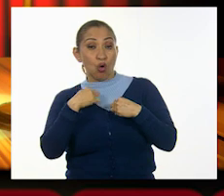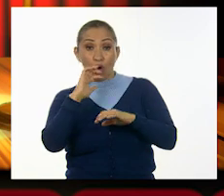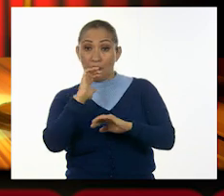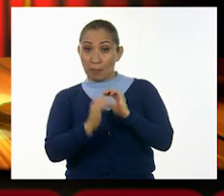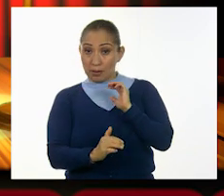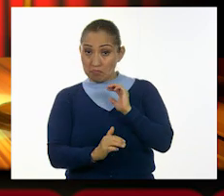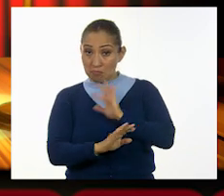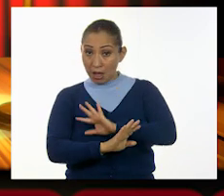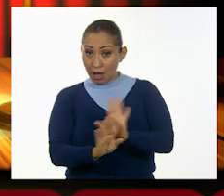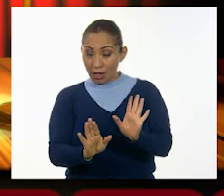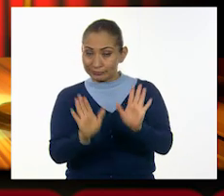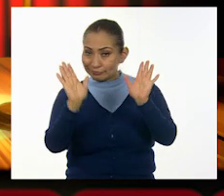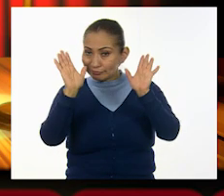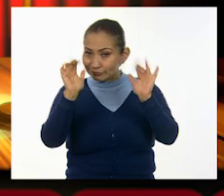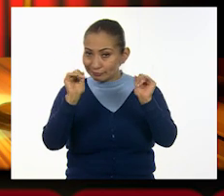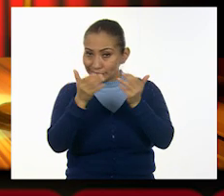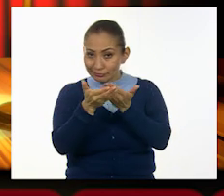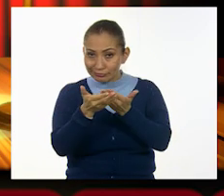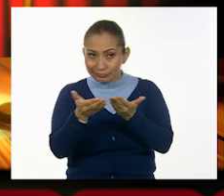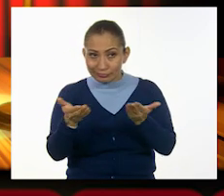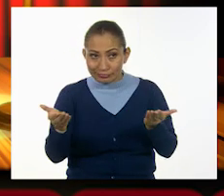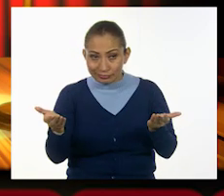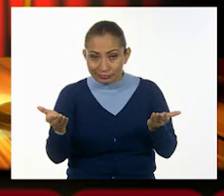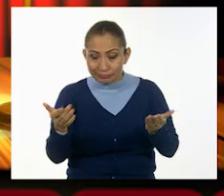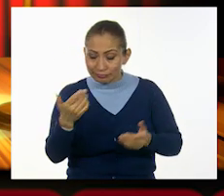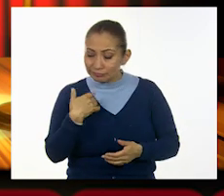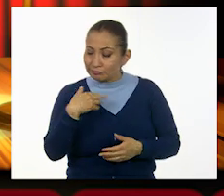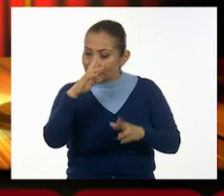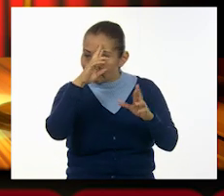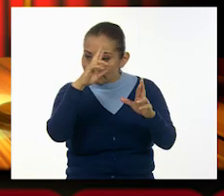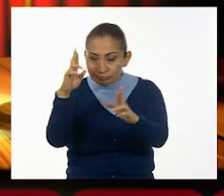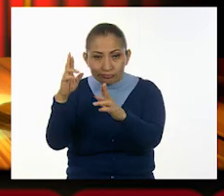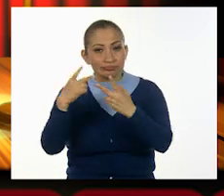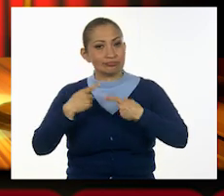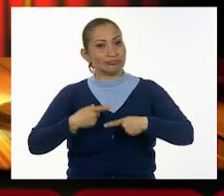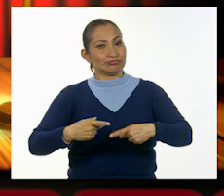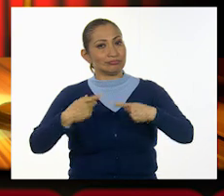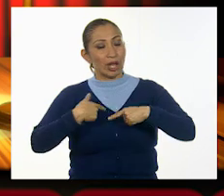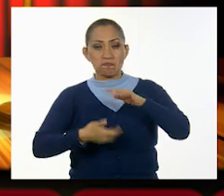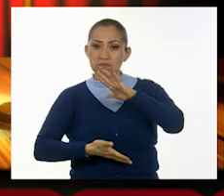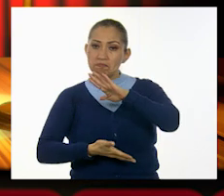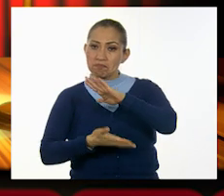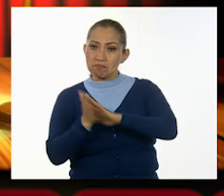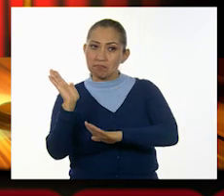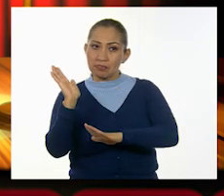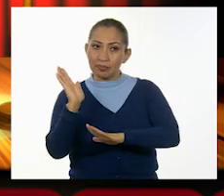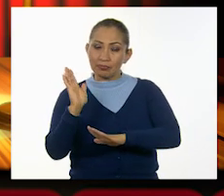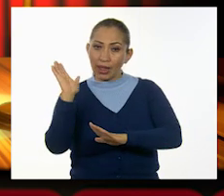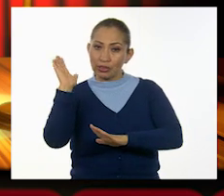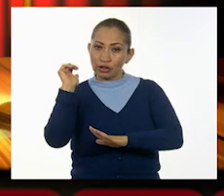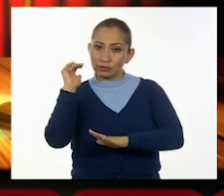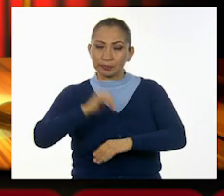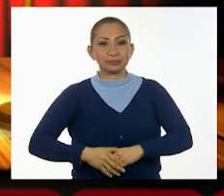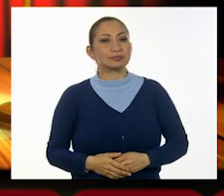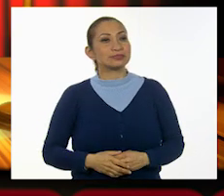decir, me despido de su respetable público y me voy.